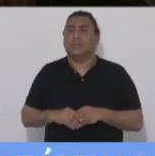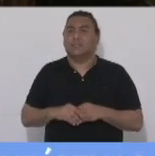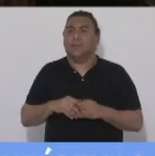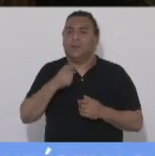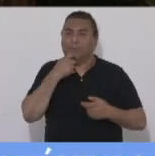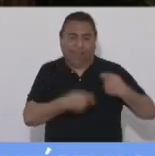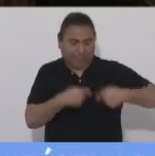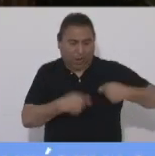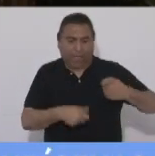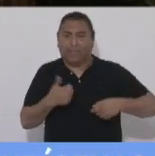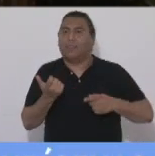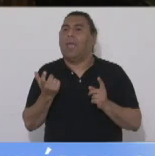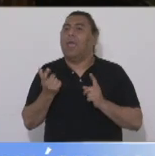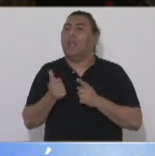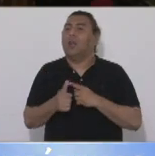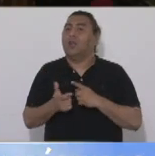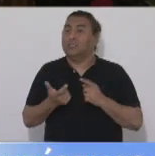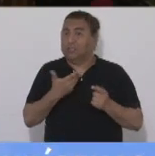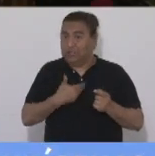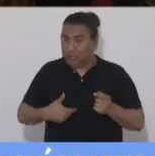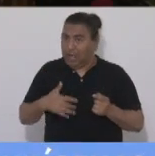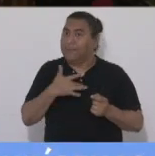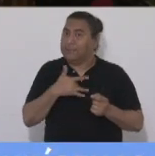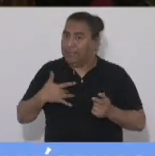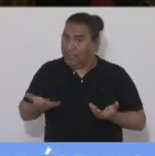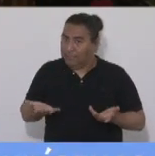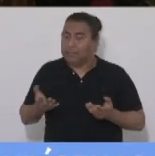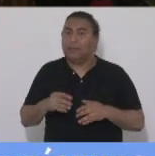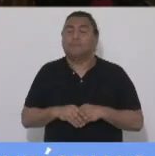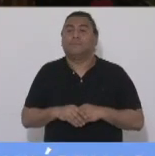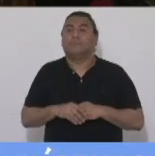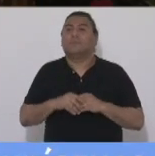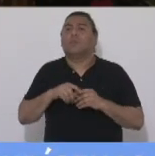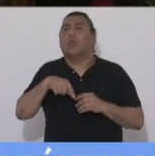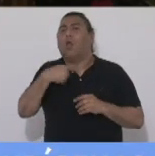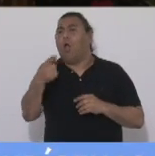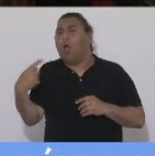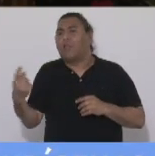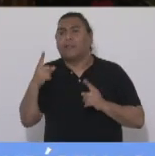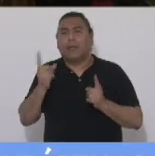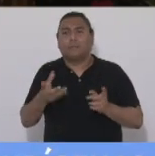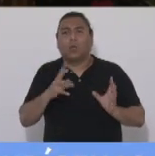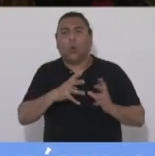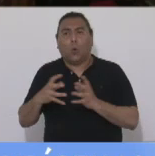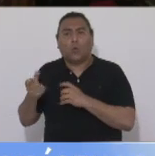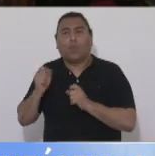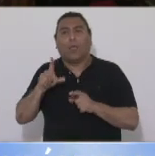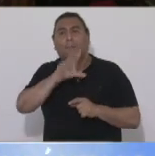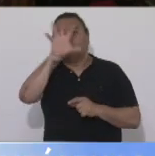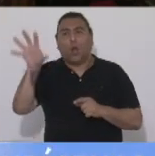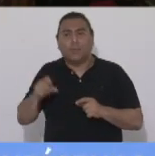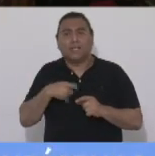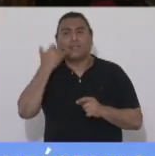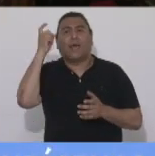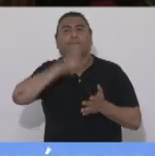Santiago del Estero, entre ellas, señora presidenta, y hay otras, un conjunto de provincias que ya firmaron estos